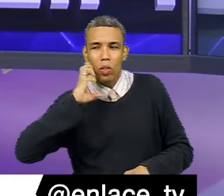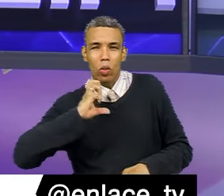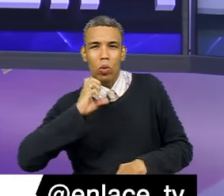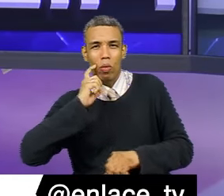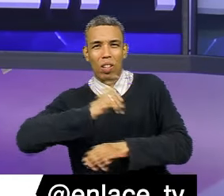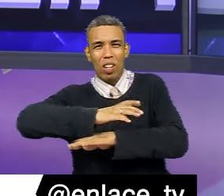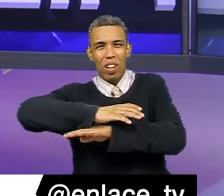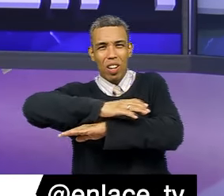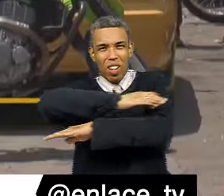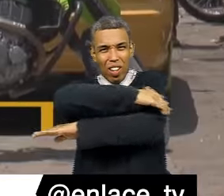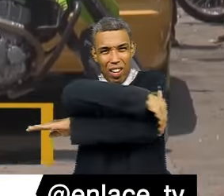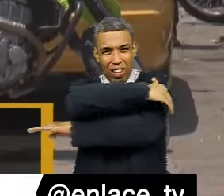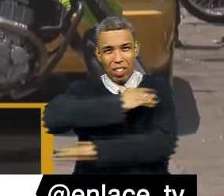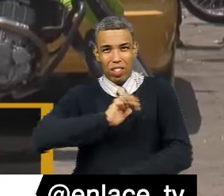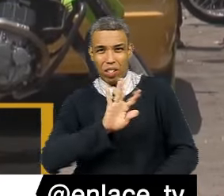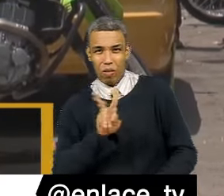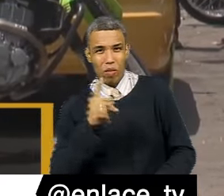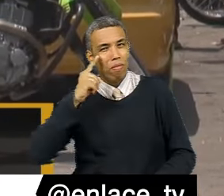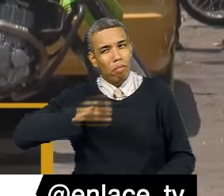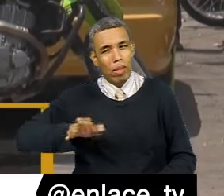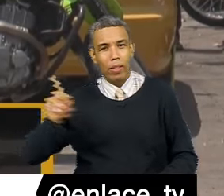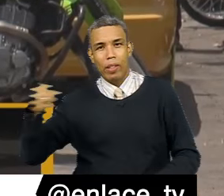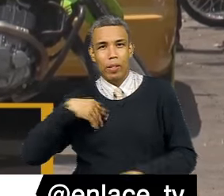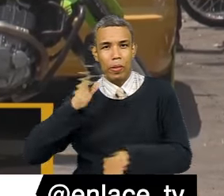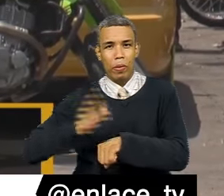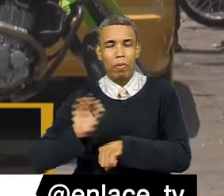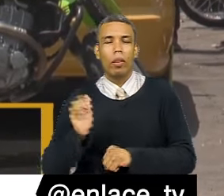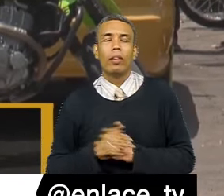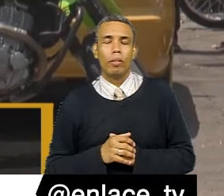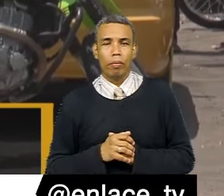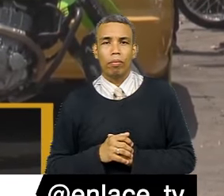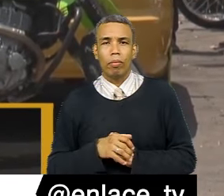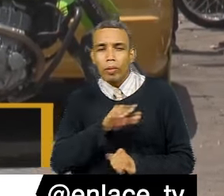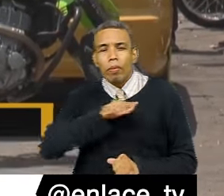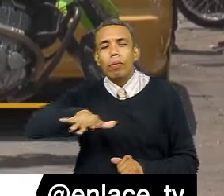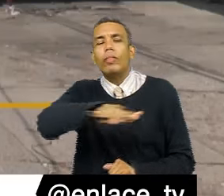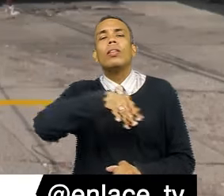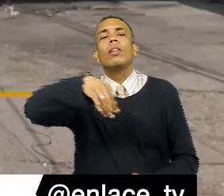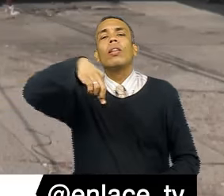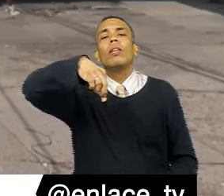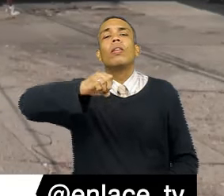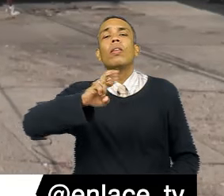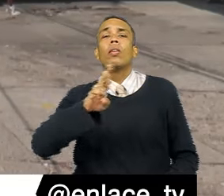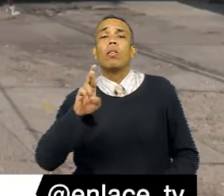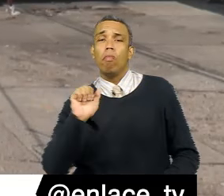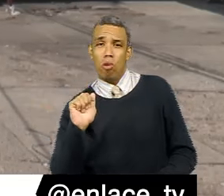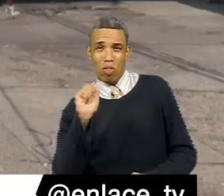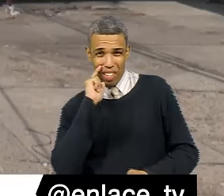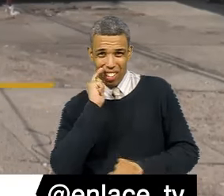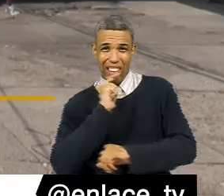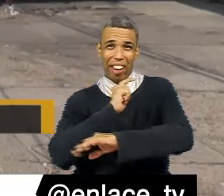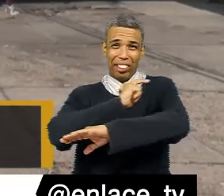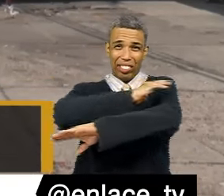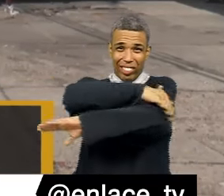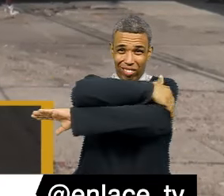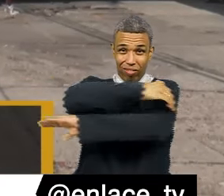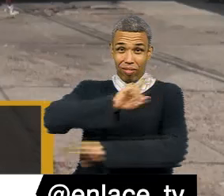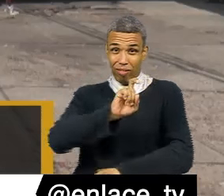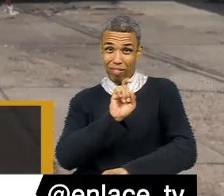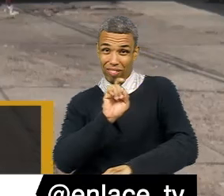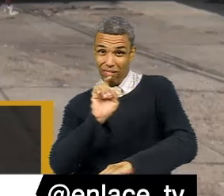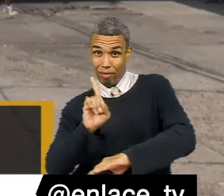ferrocarril. El hecho se registró en La Porra, en la calle 61 con carrera 36, donde al parecer dos hombres en una